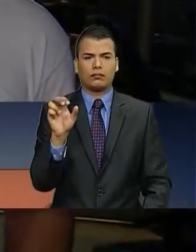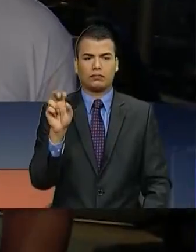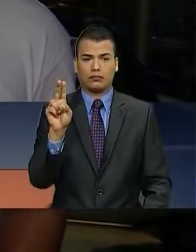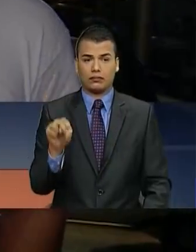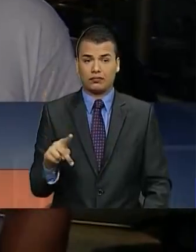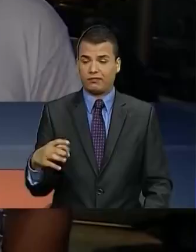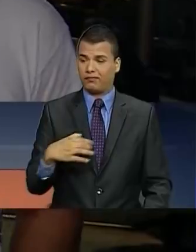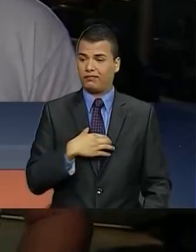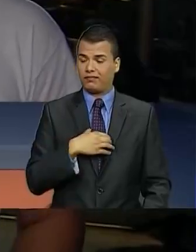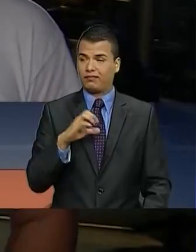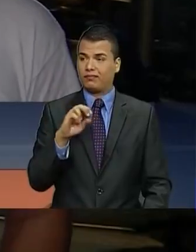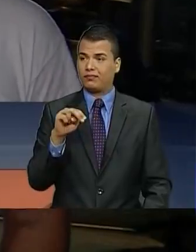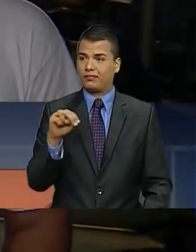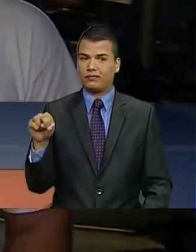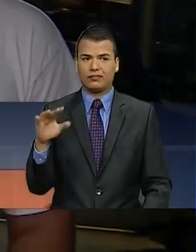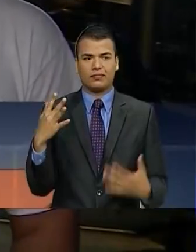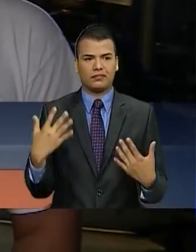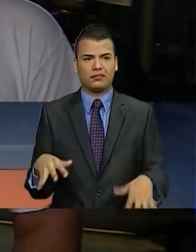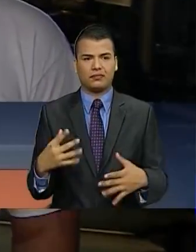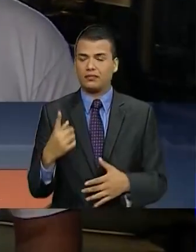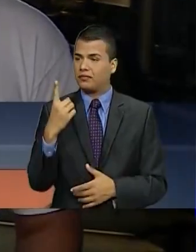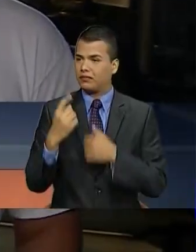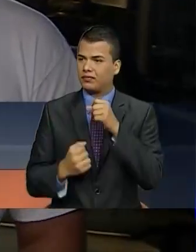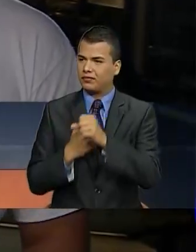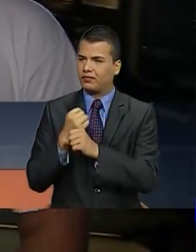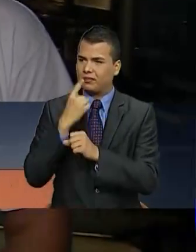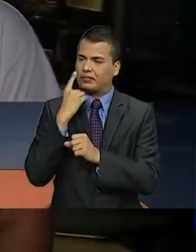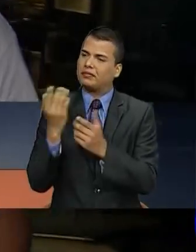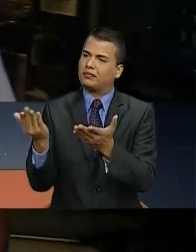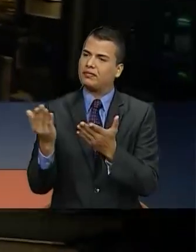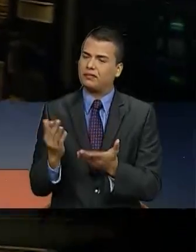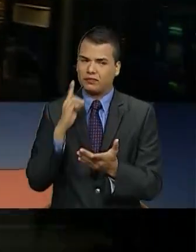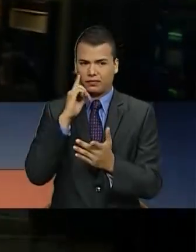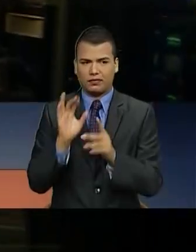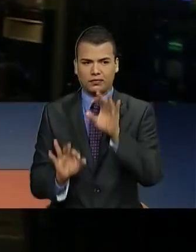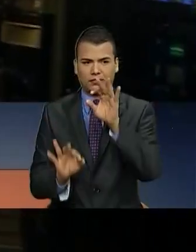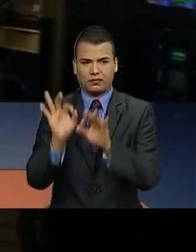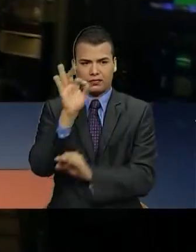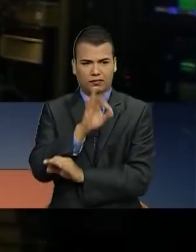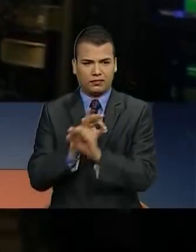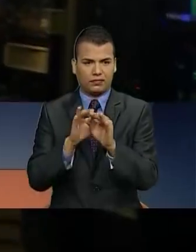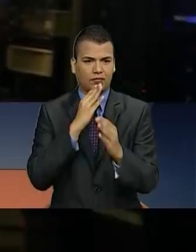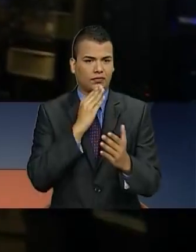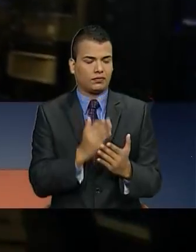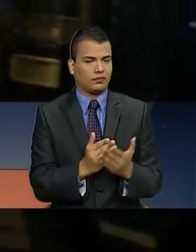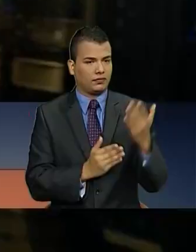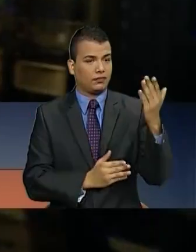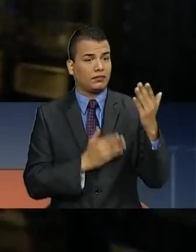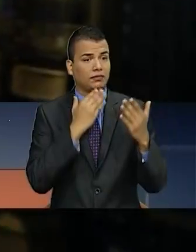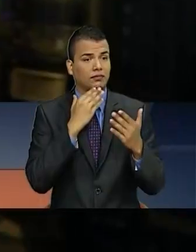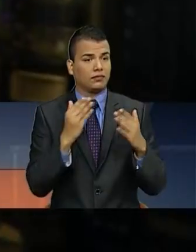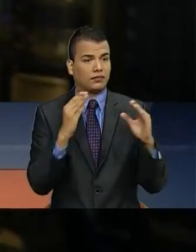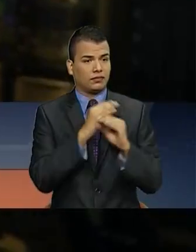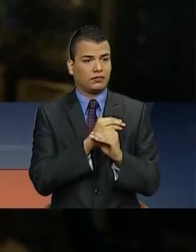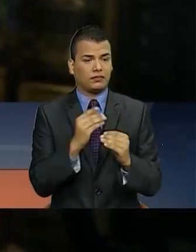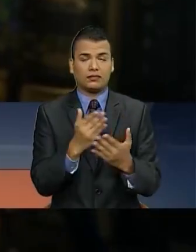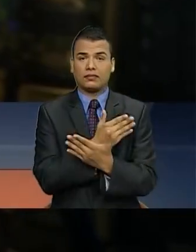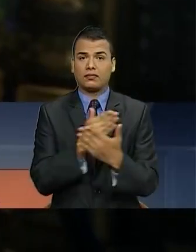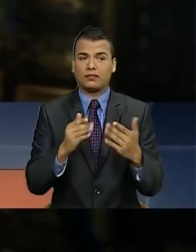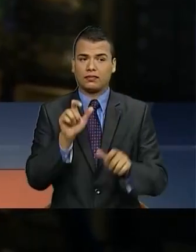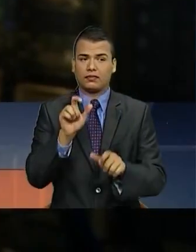héroe del año de la CNN. Bienvenido a Telepacífico, Jason. Gracias, Oscar. Buenas noches para ustedes todos